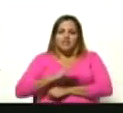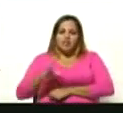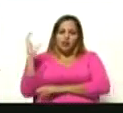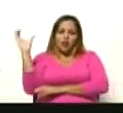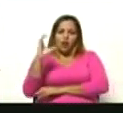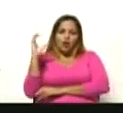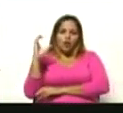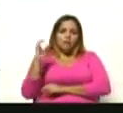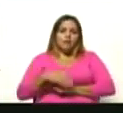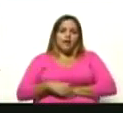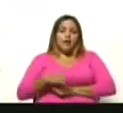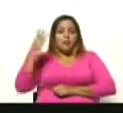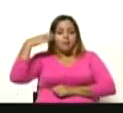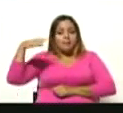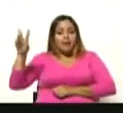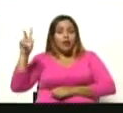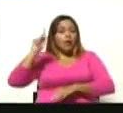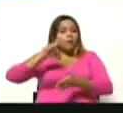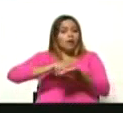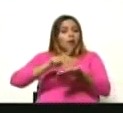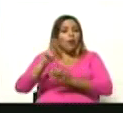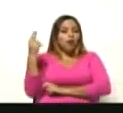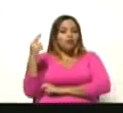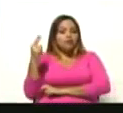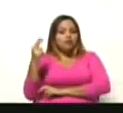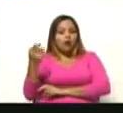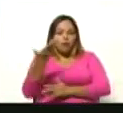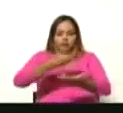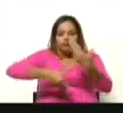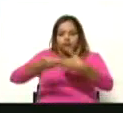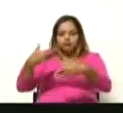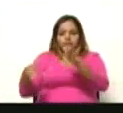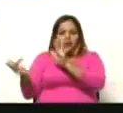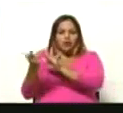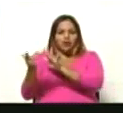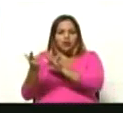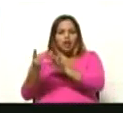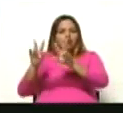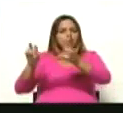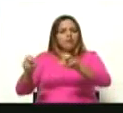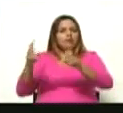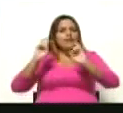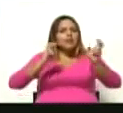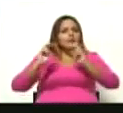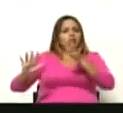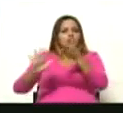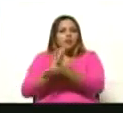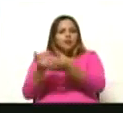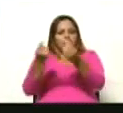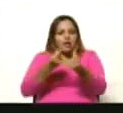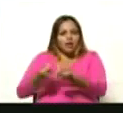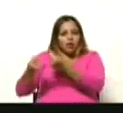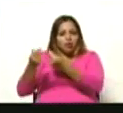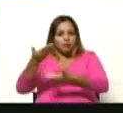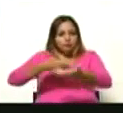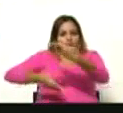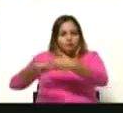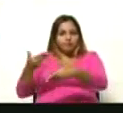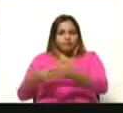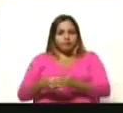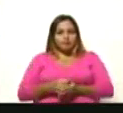Colombia, México, Paraguay y Uruguay para intercambiar experiencias y novedades en materia económica y comercial del